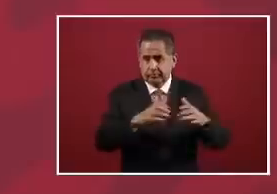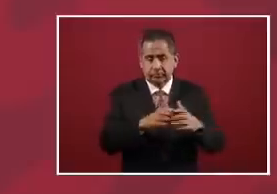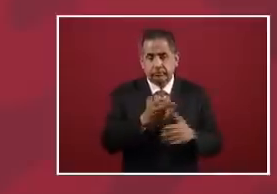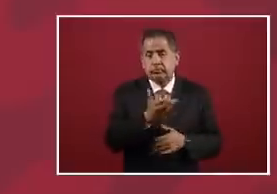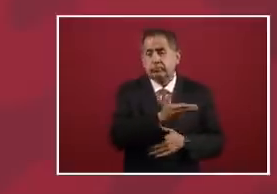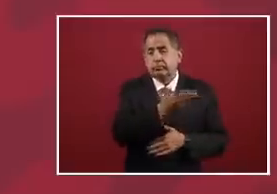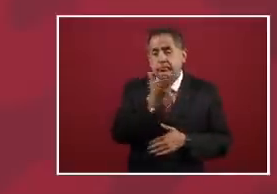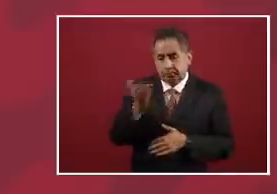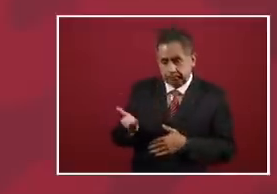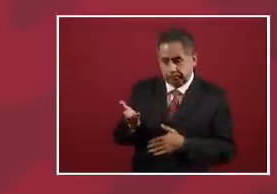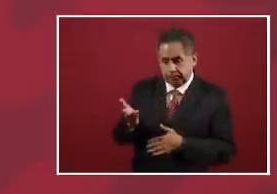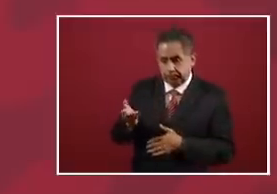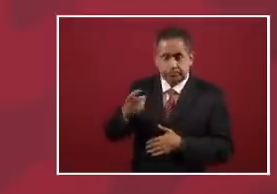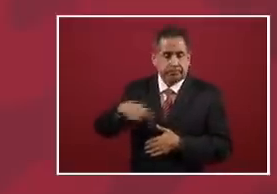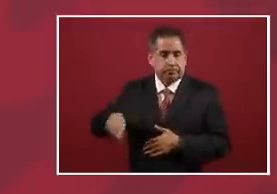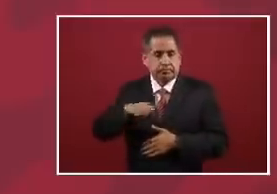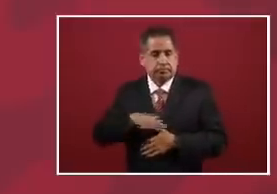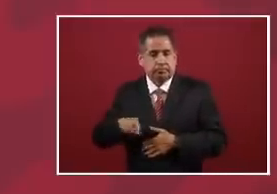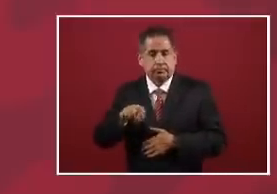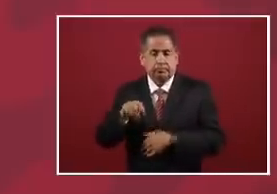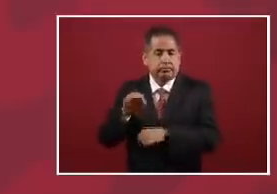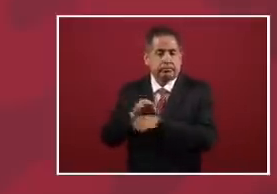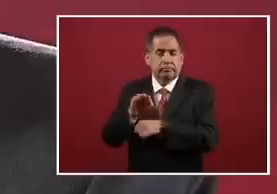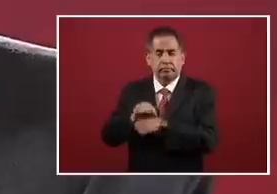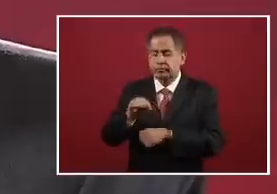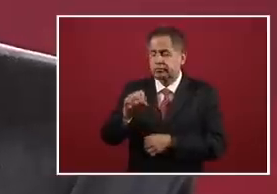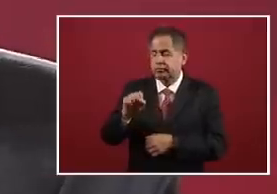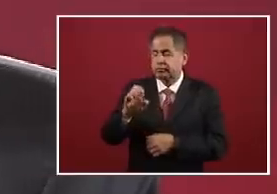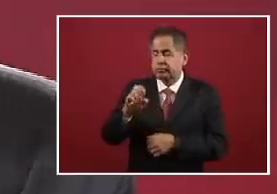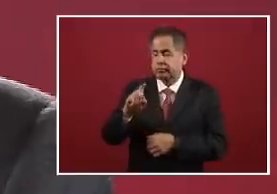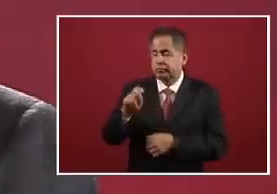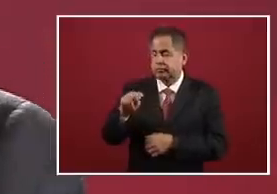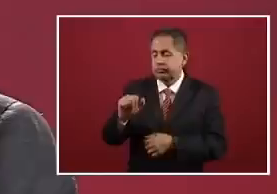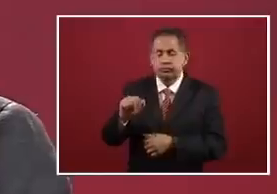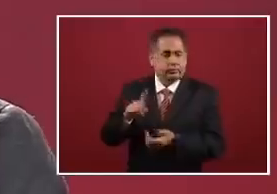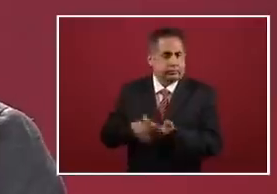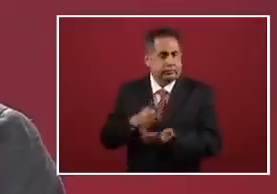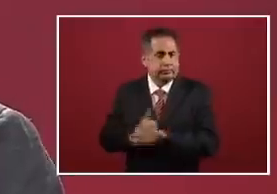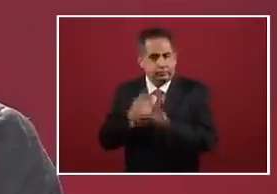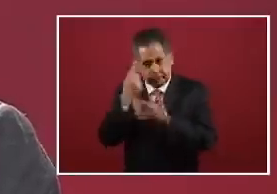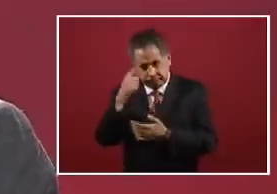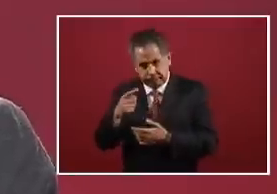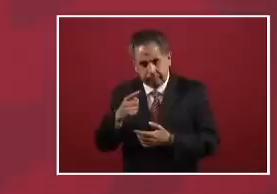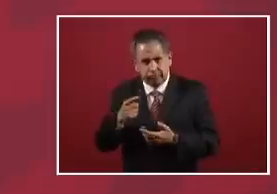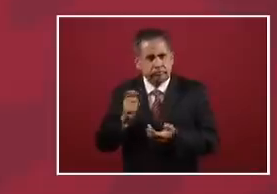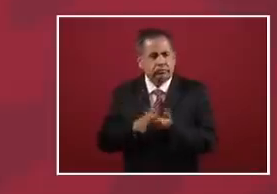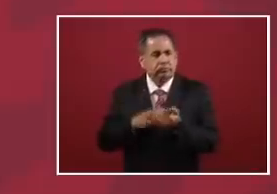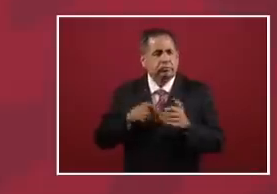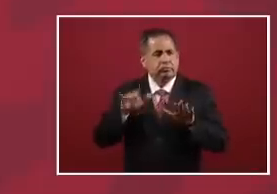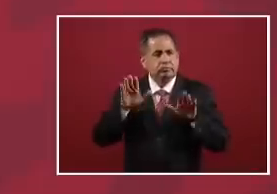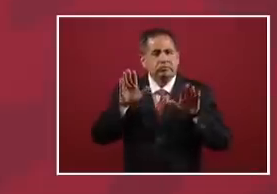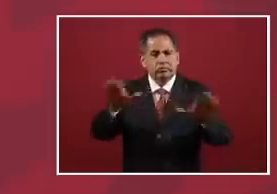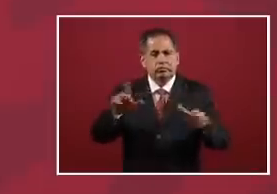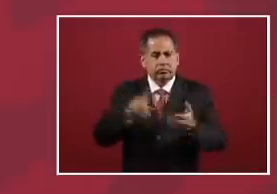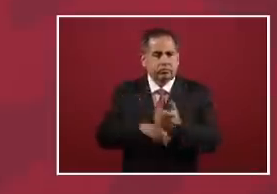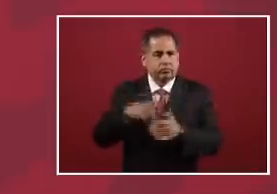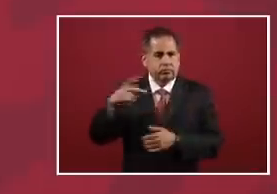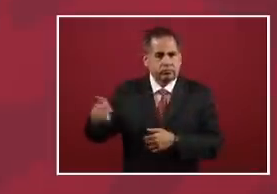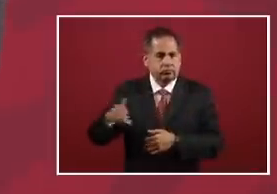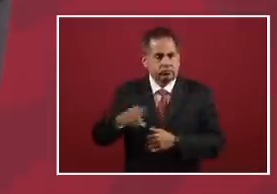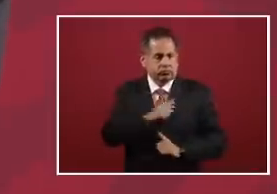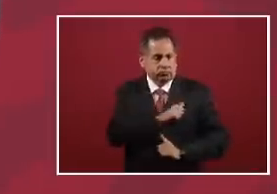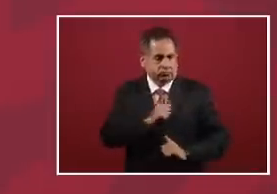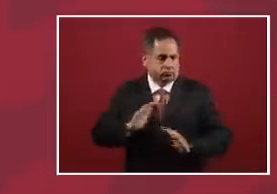solicitaron a la Secretaría de la Defensa para que en un avión de la Fuerza